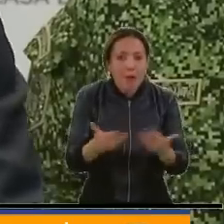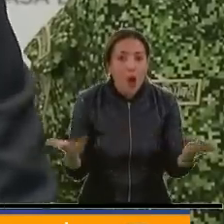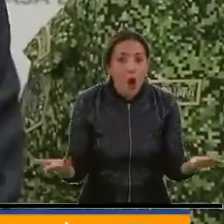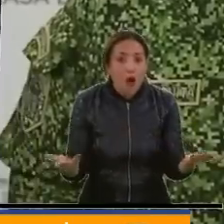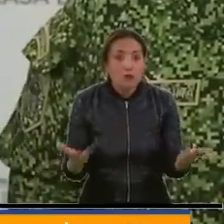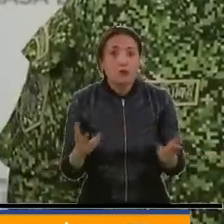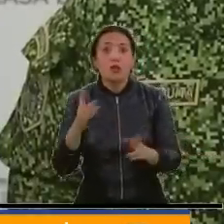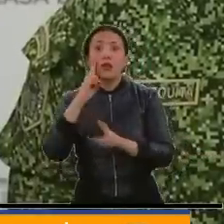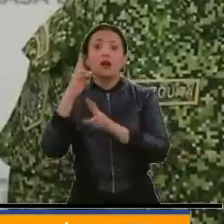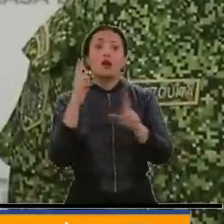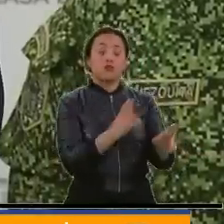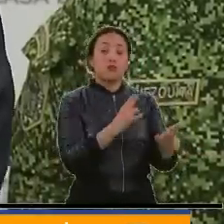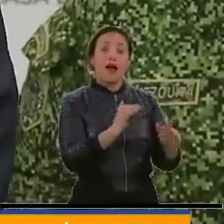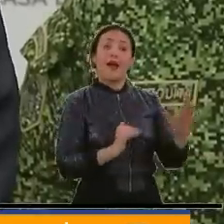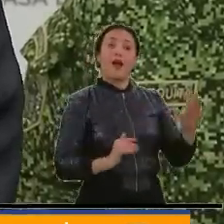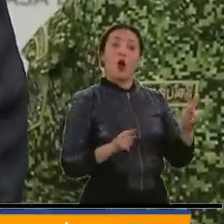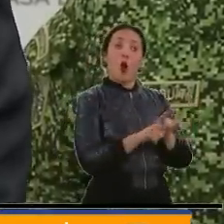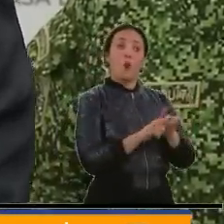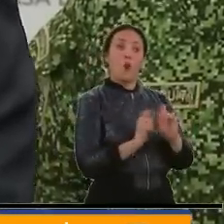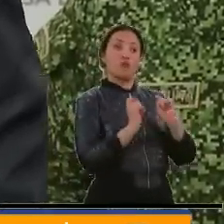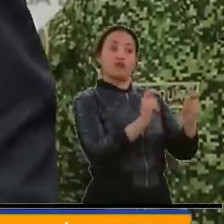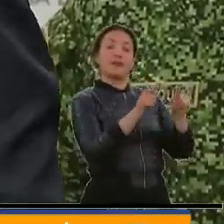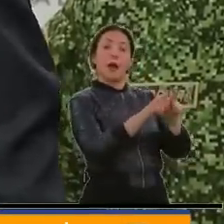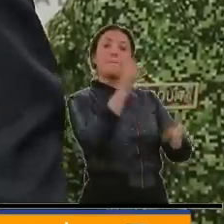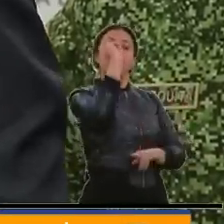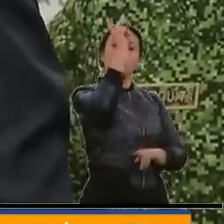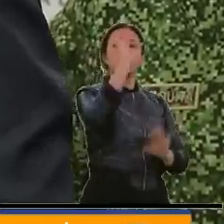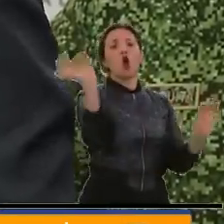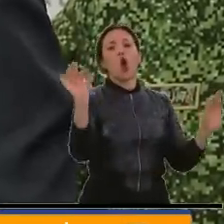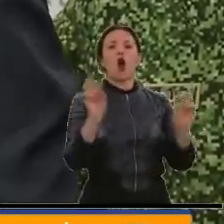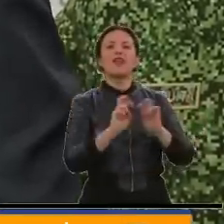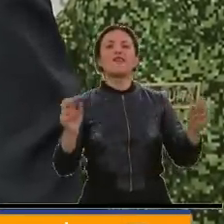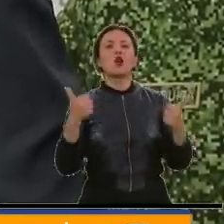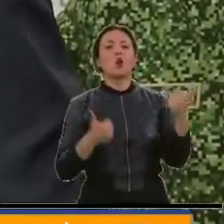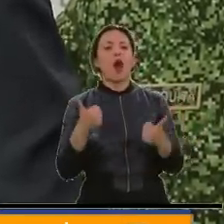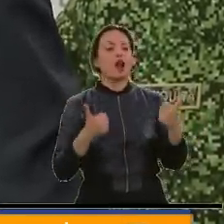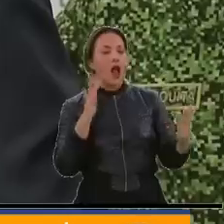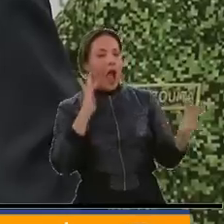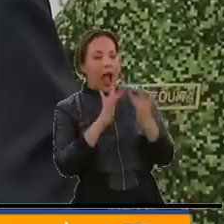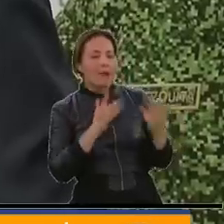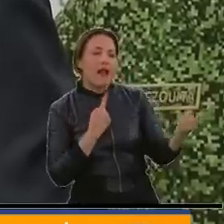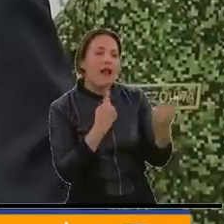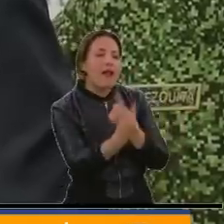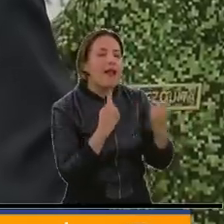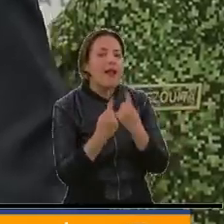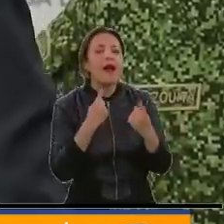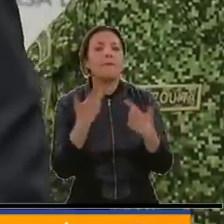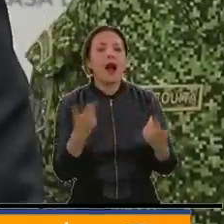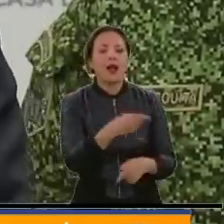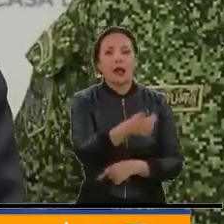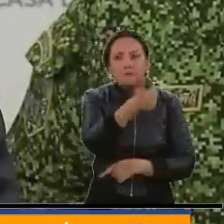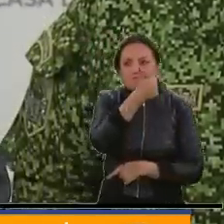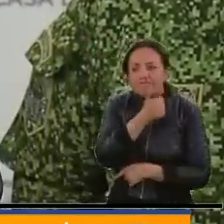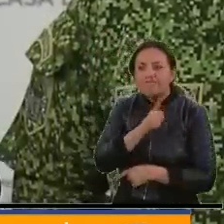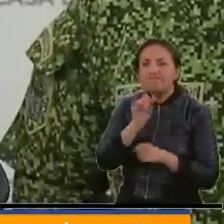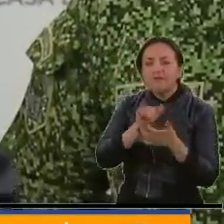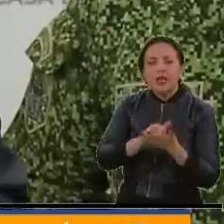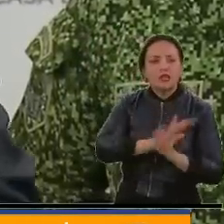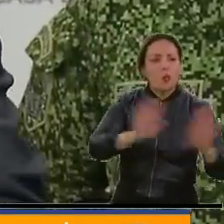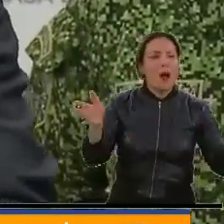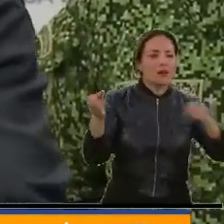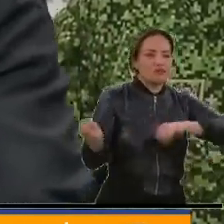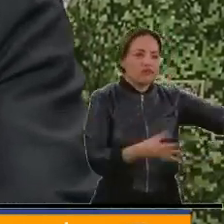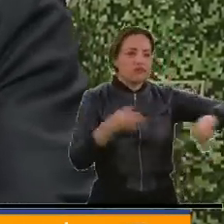reconoce el estatus político o nos quedamos en el nivel de la conversación con miras al sometimiento y al desmantelamiento